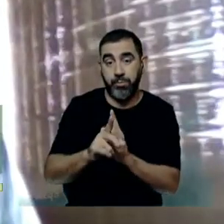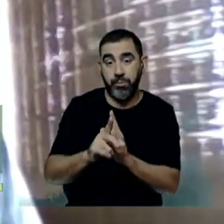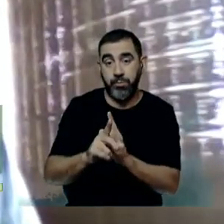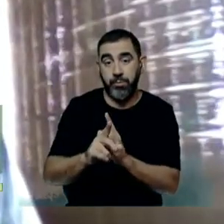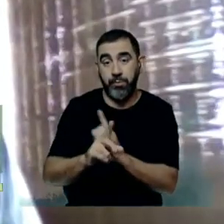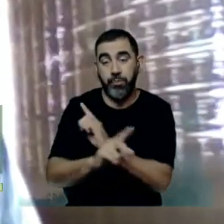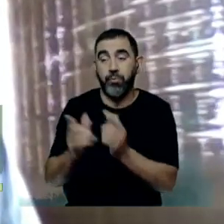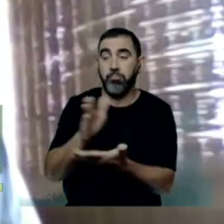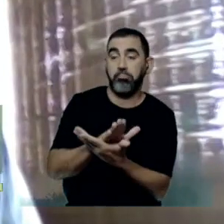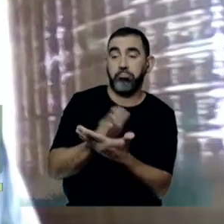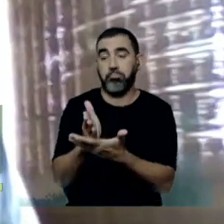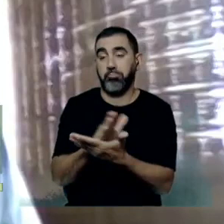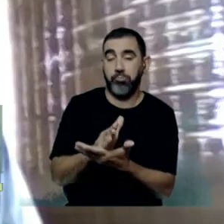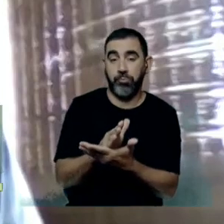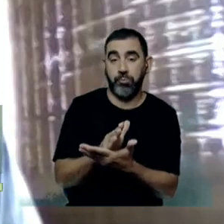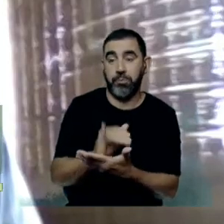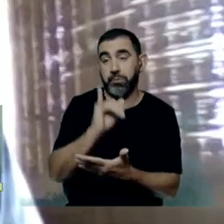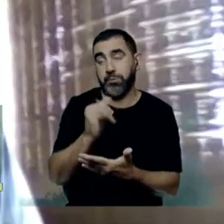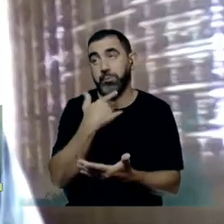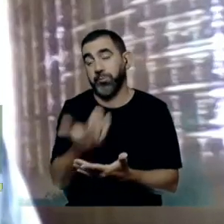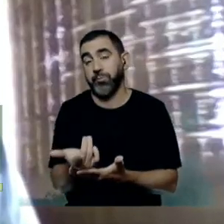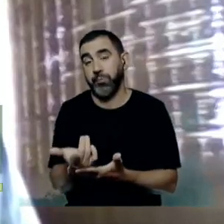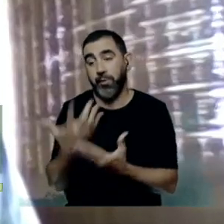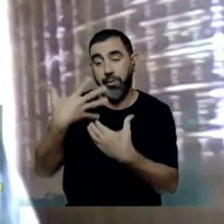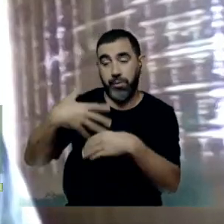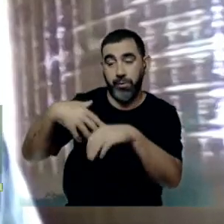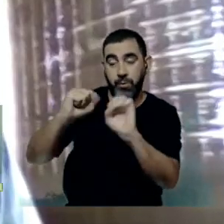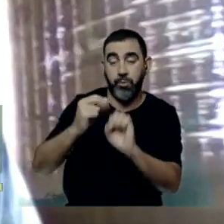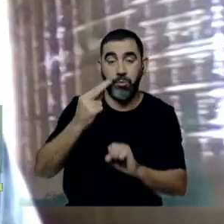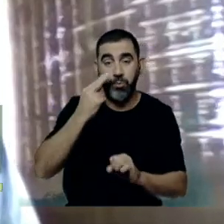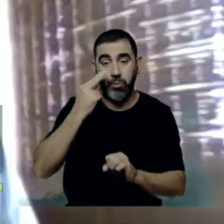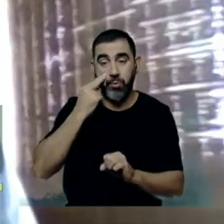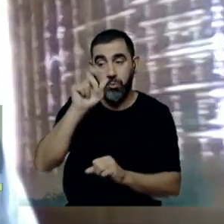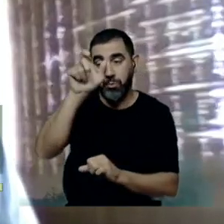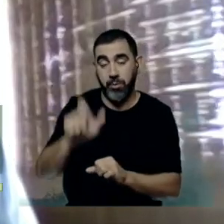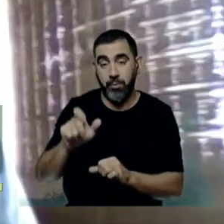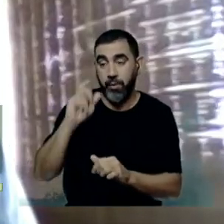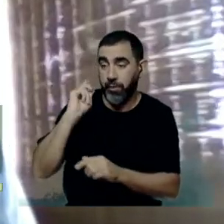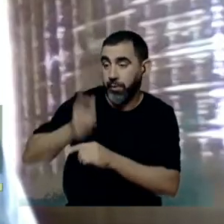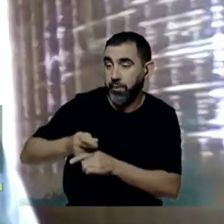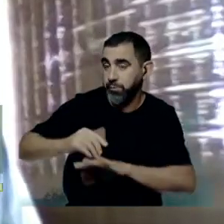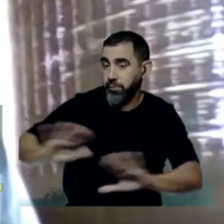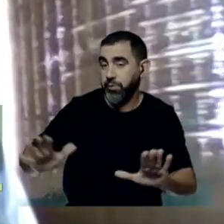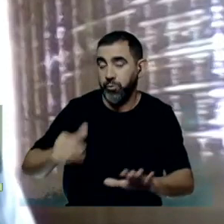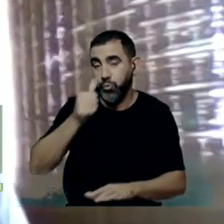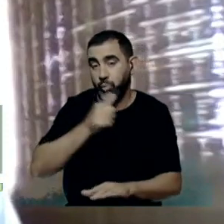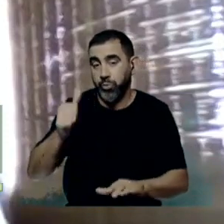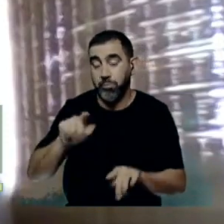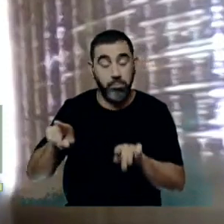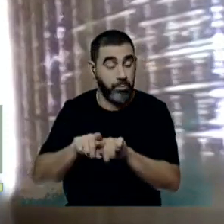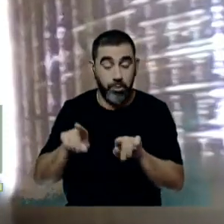es imparcial. Bueno, si detecta un problema en ese paciente, tiene que resolverlo. Y de la misma